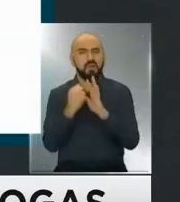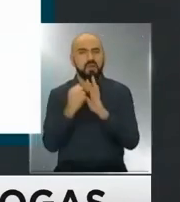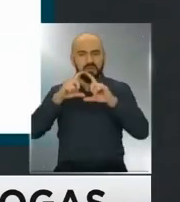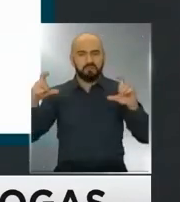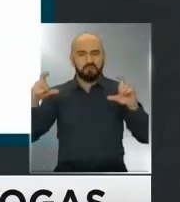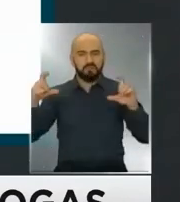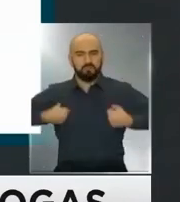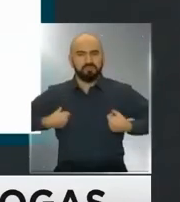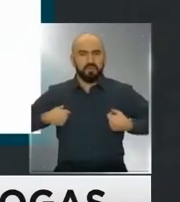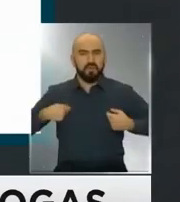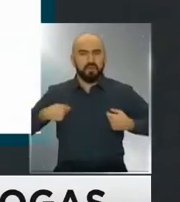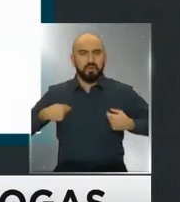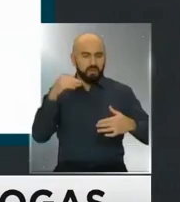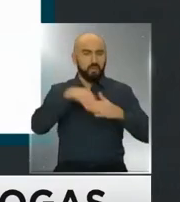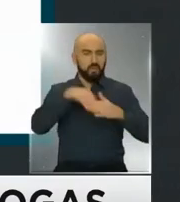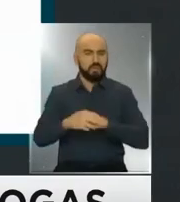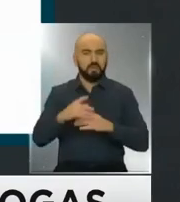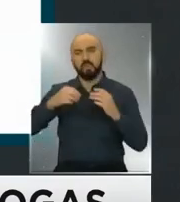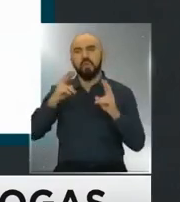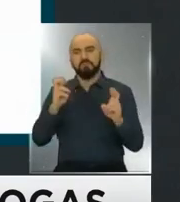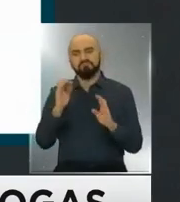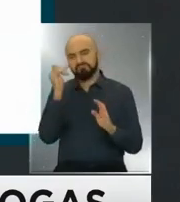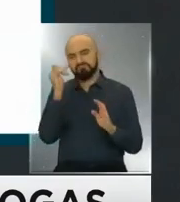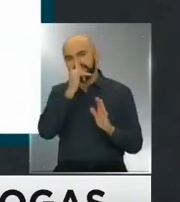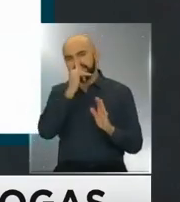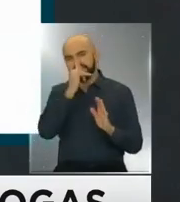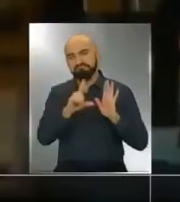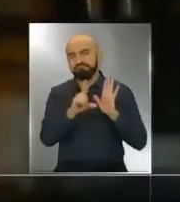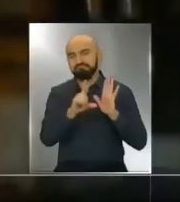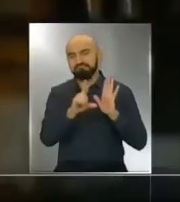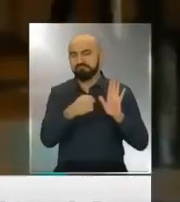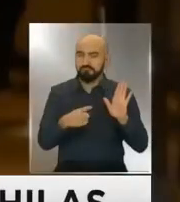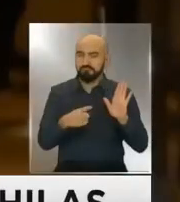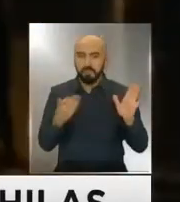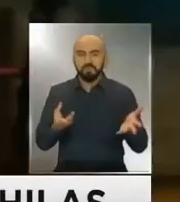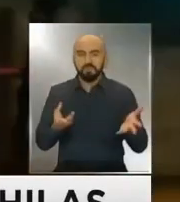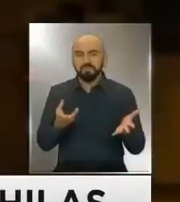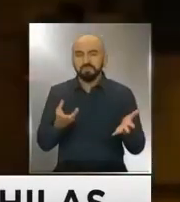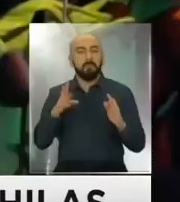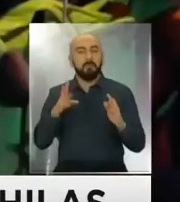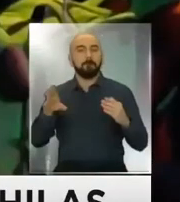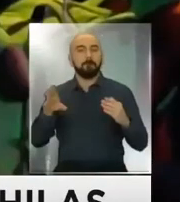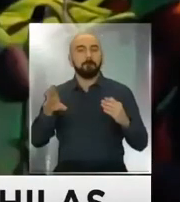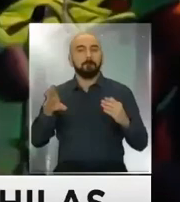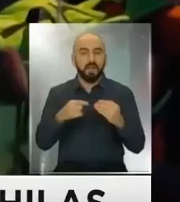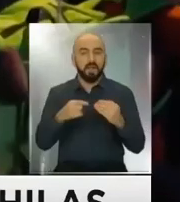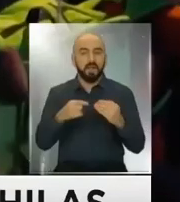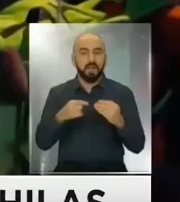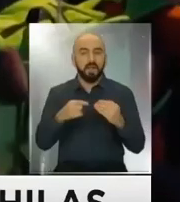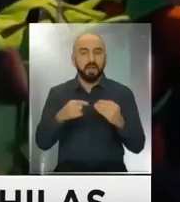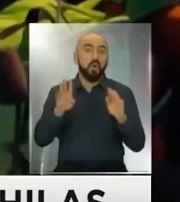llevar a cabo acciones presuntamente ilícitas. Y agrega que para activar las cuentas de sus socios